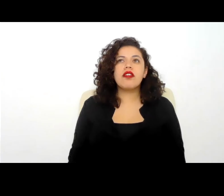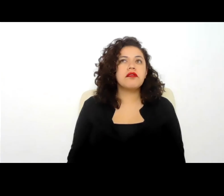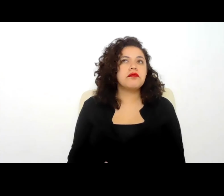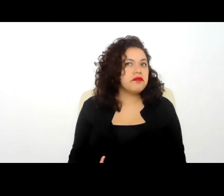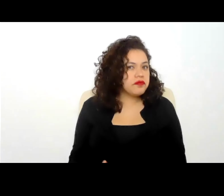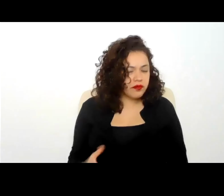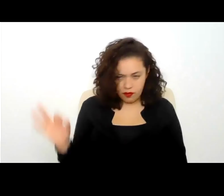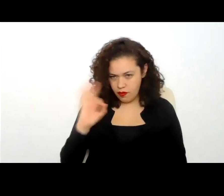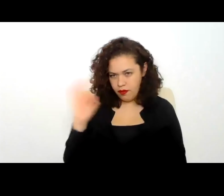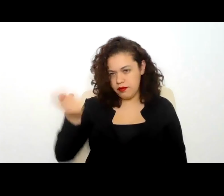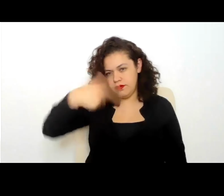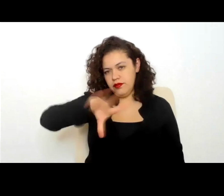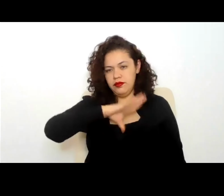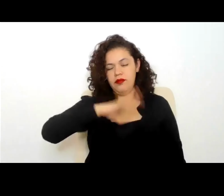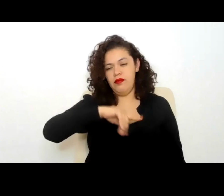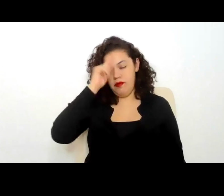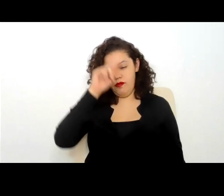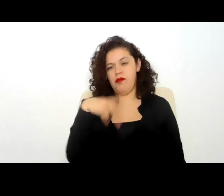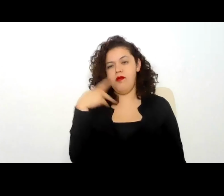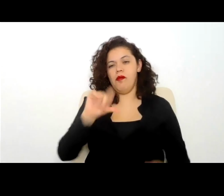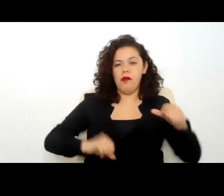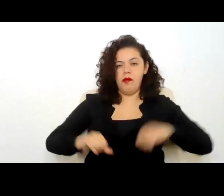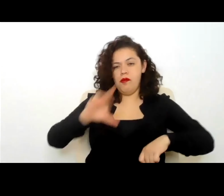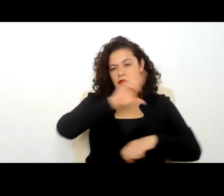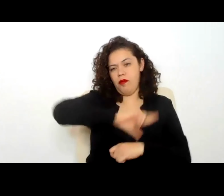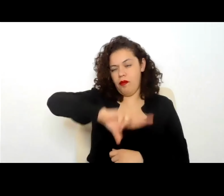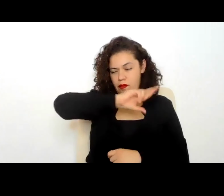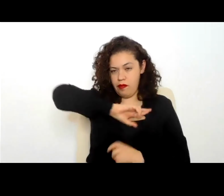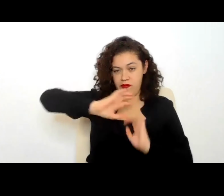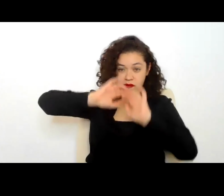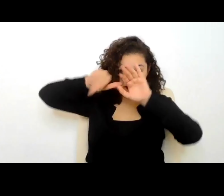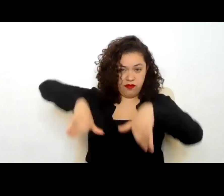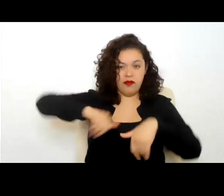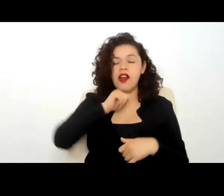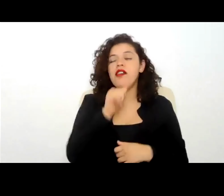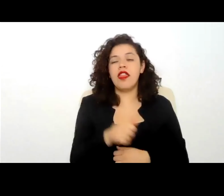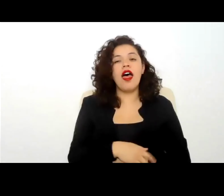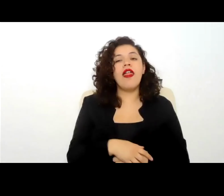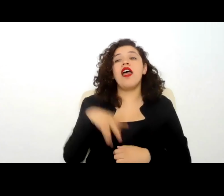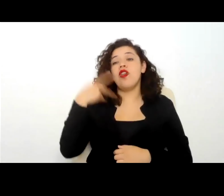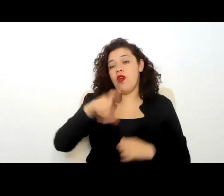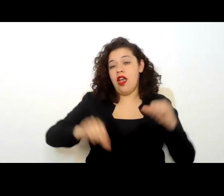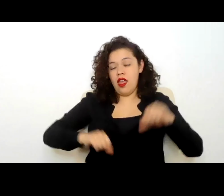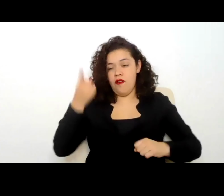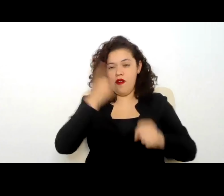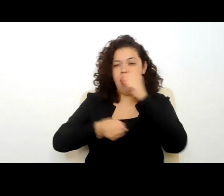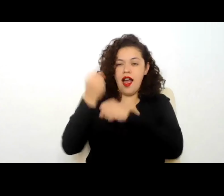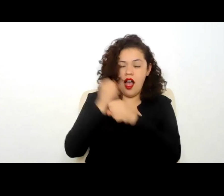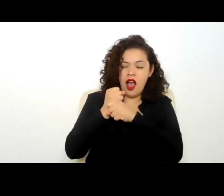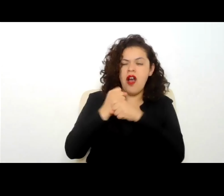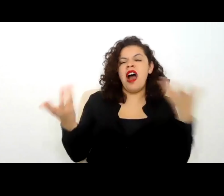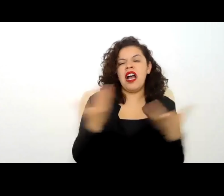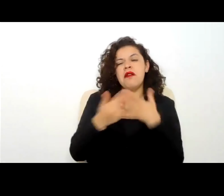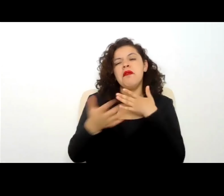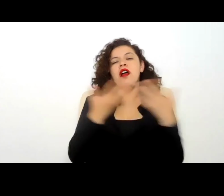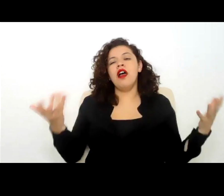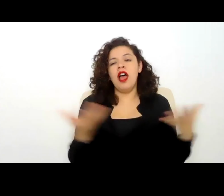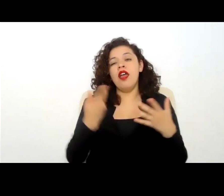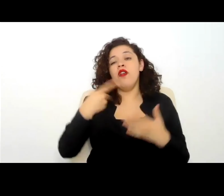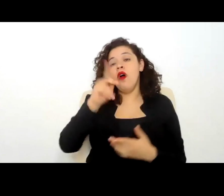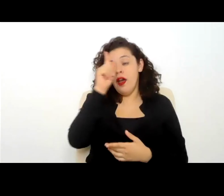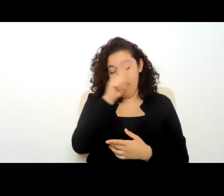en este caso por la actividad de arrendamiento no se dio de alta y esta actividad se hizo el año pasado, ¿la recomendación